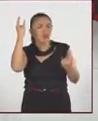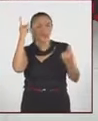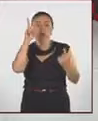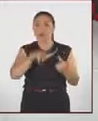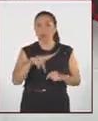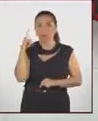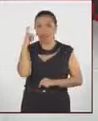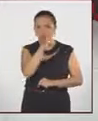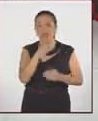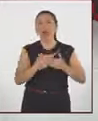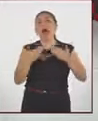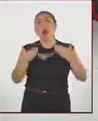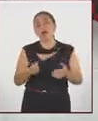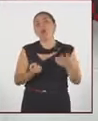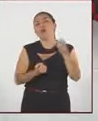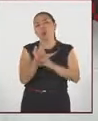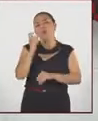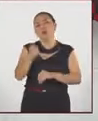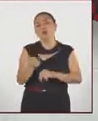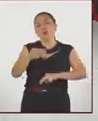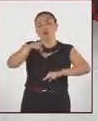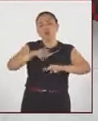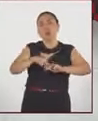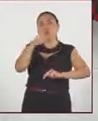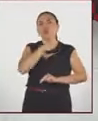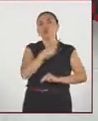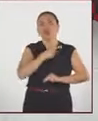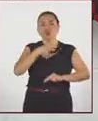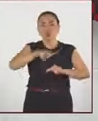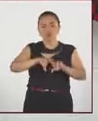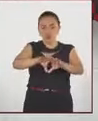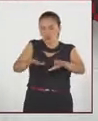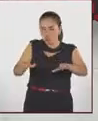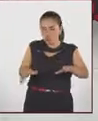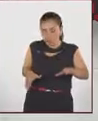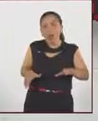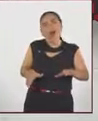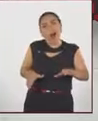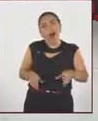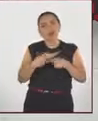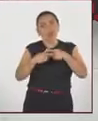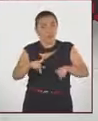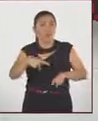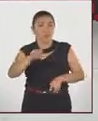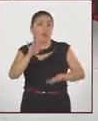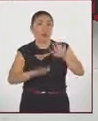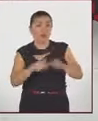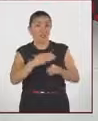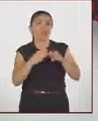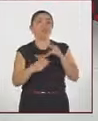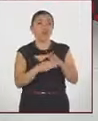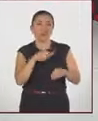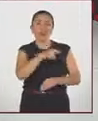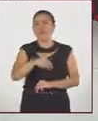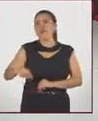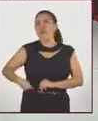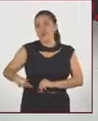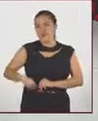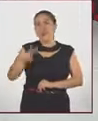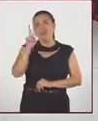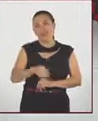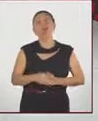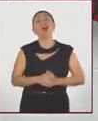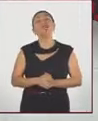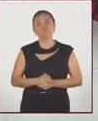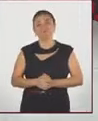ya con los pupitres, la silla con pupitre, todo es muy diferente. Sí. Pero sí es cierto, el mobiliario luego cambia mucho esta situación, ¿no? Sí, claro, y luego pues